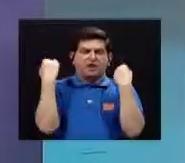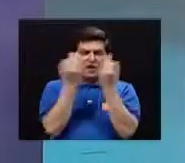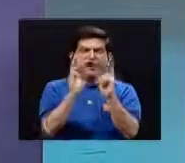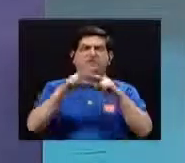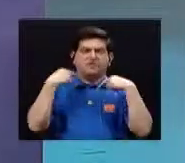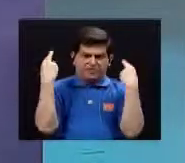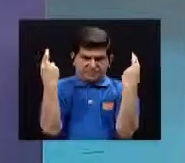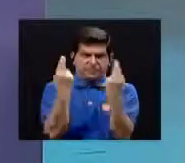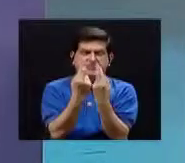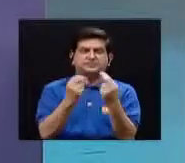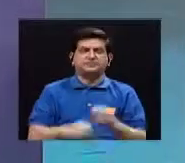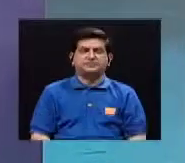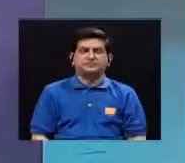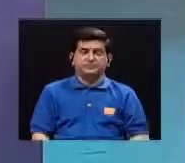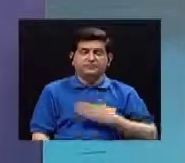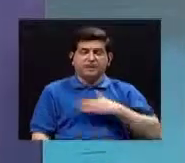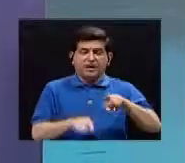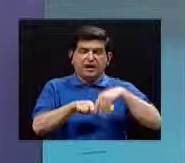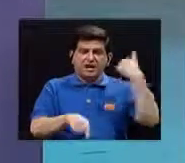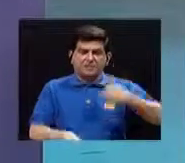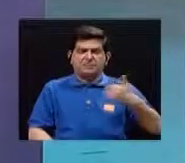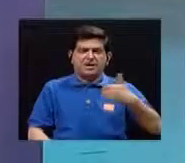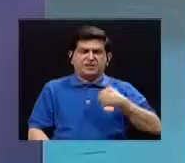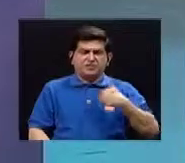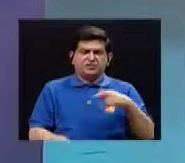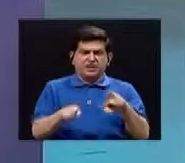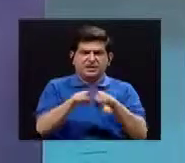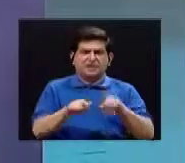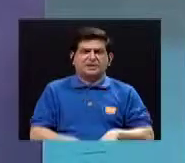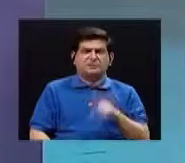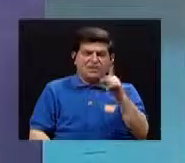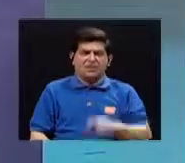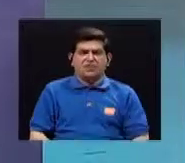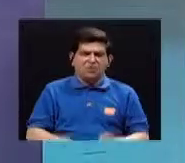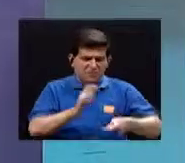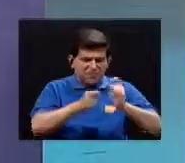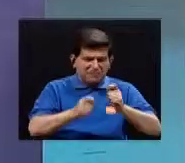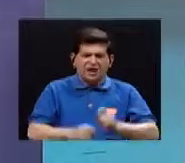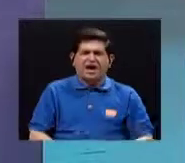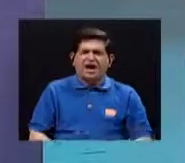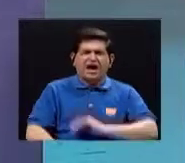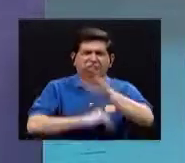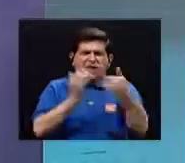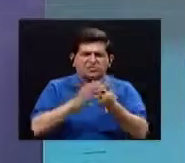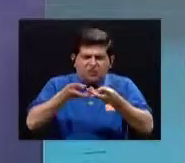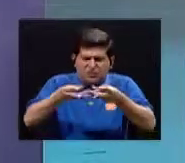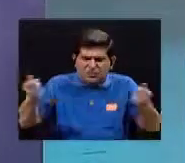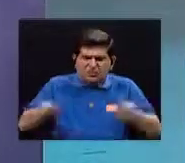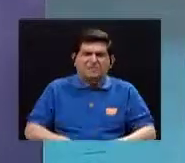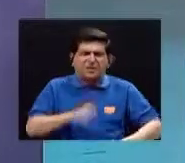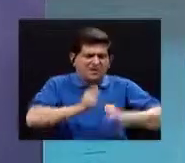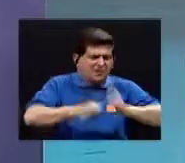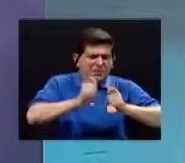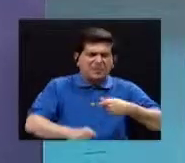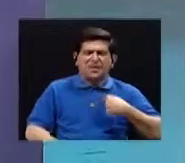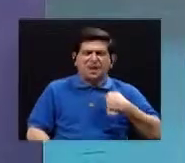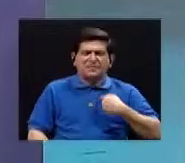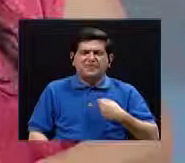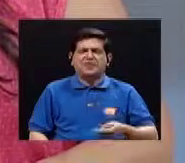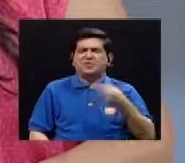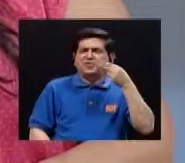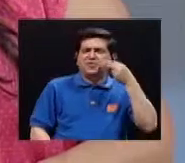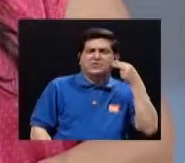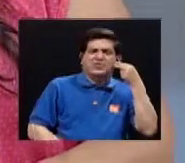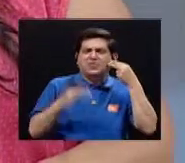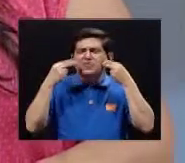toda la familia reunida y todo igual a mi hermano tenía una batería y la desarmaron para que fuéramos a tocar todos tambores por todo el lado y a